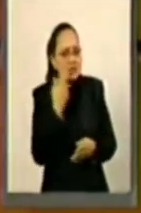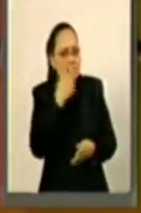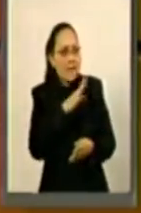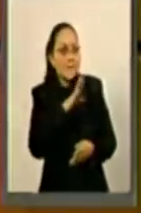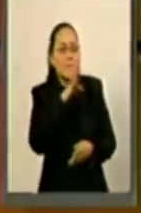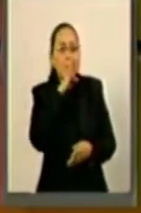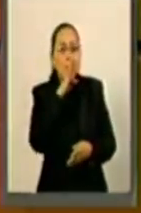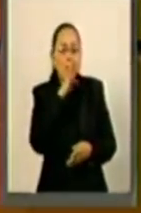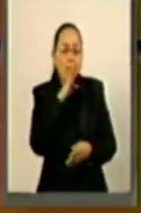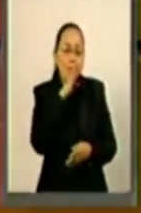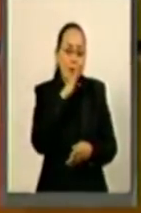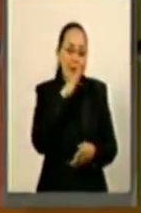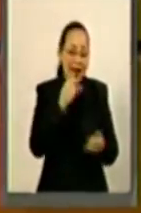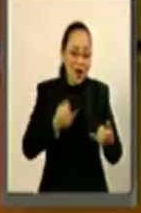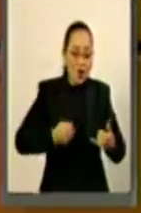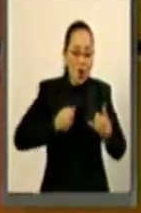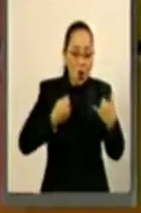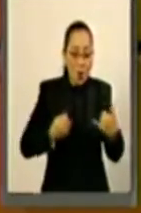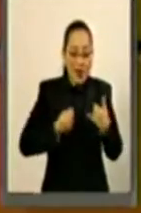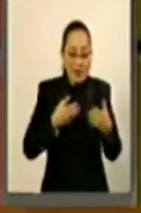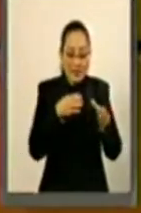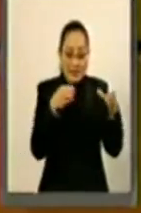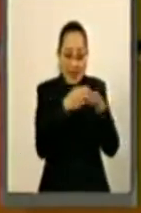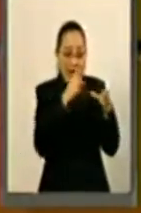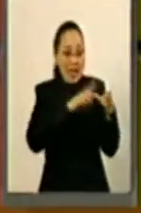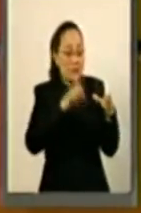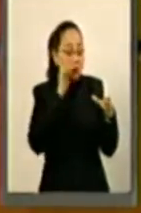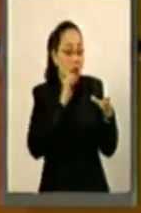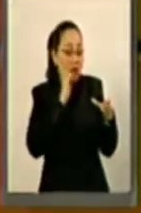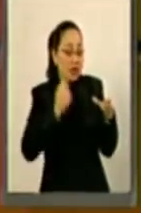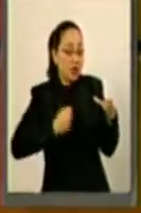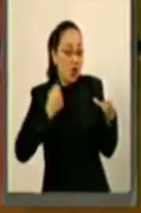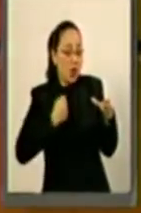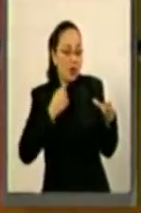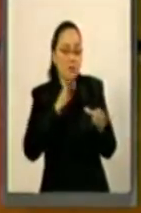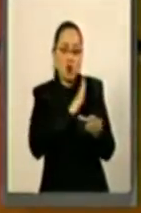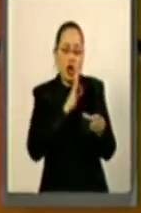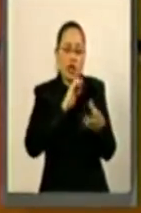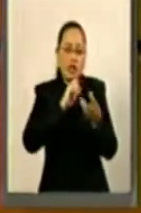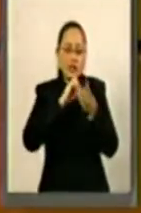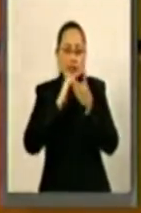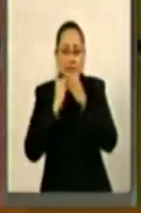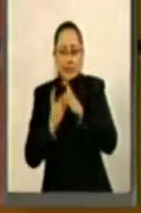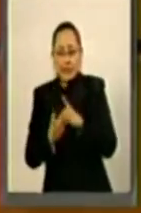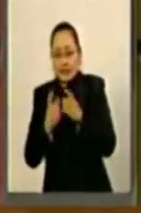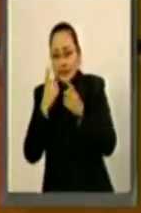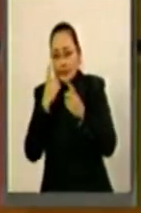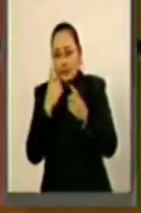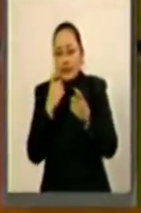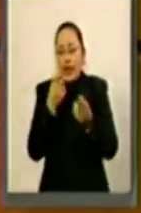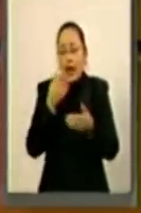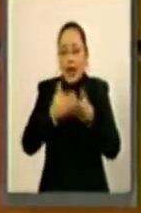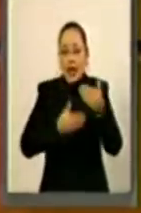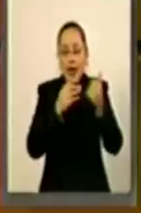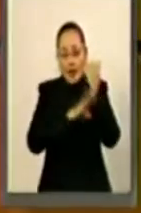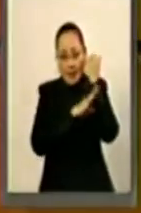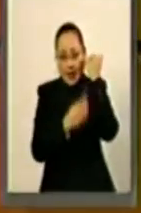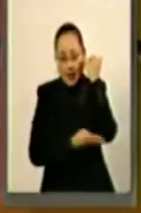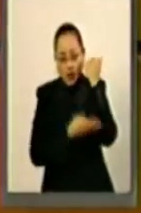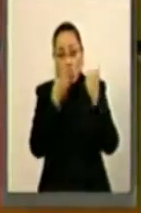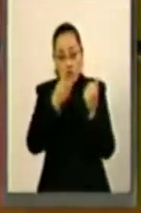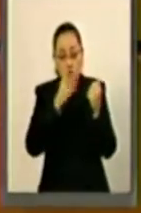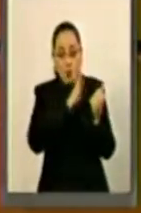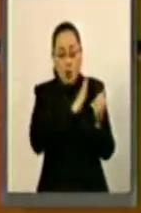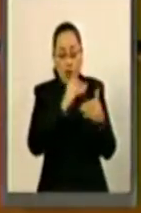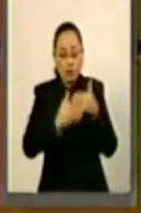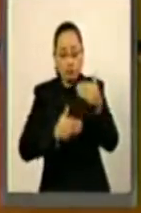madres adolescentes pueden padecer o están propensas a padecer depresión en el curso del embarazo, que podría inducirlas